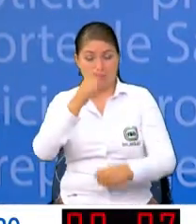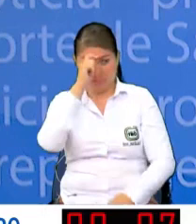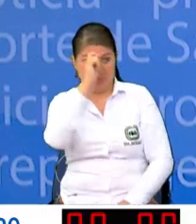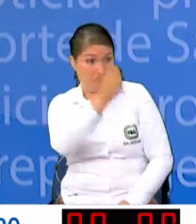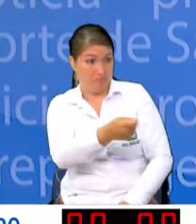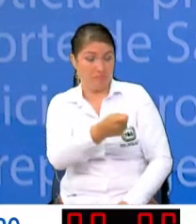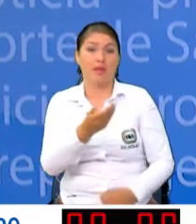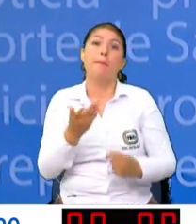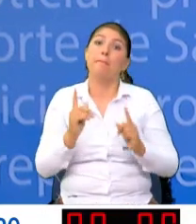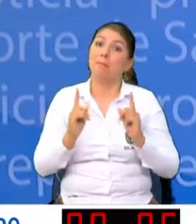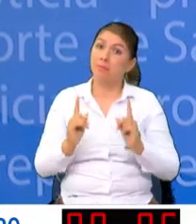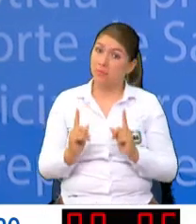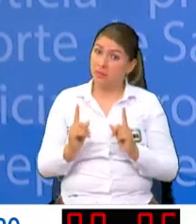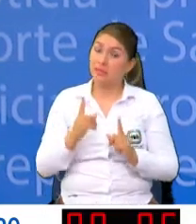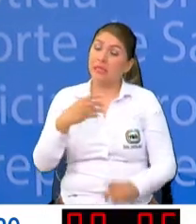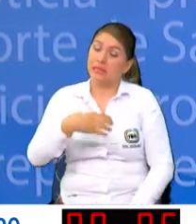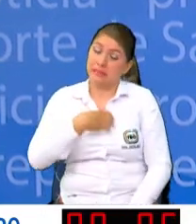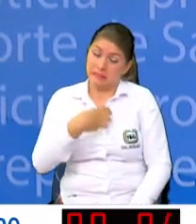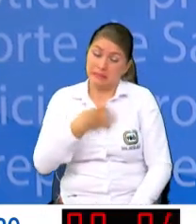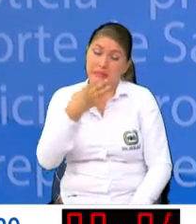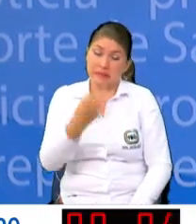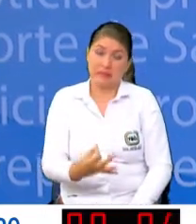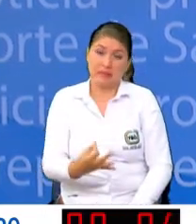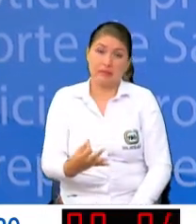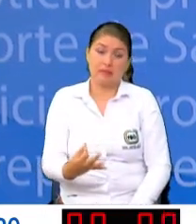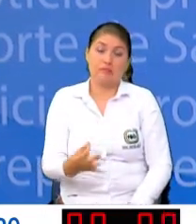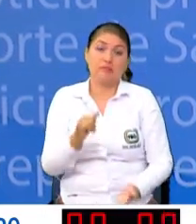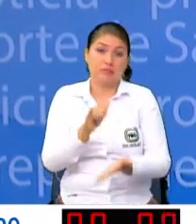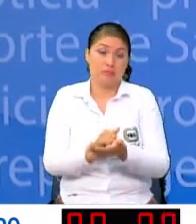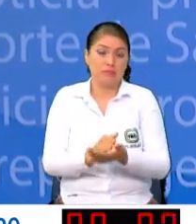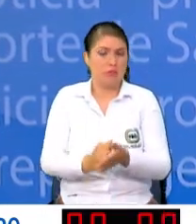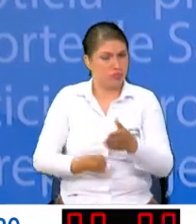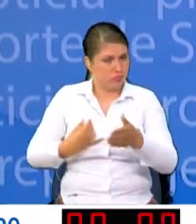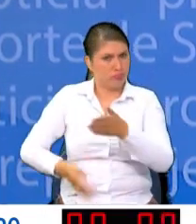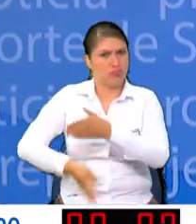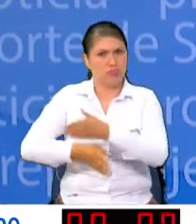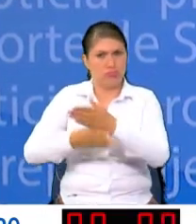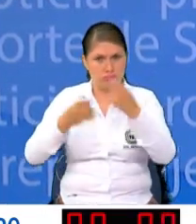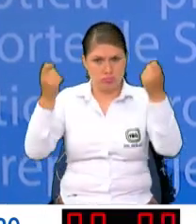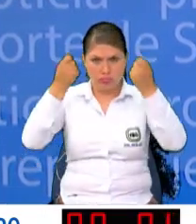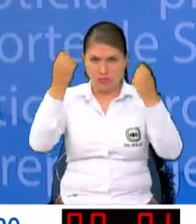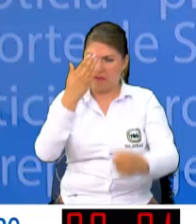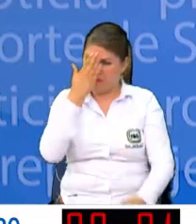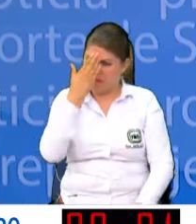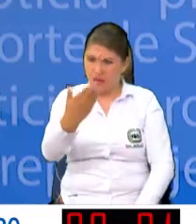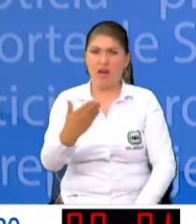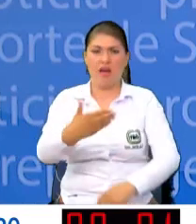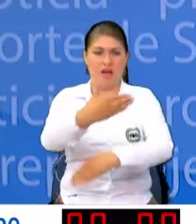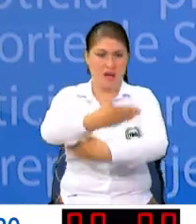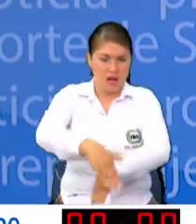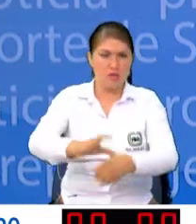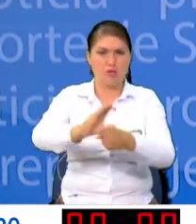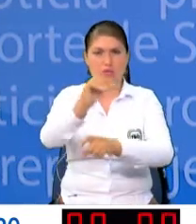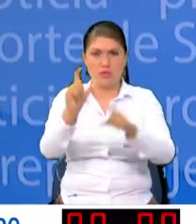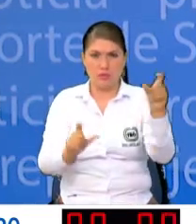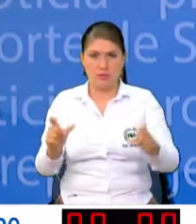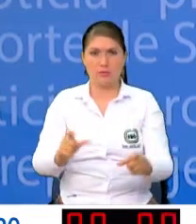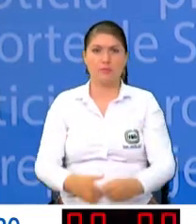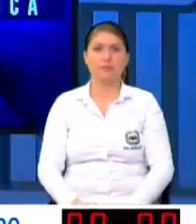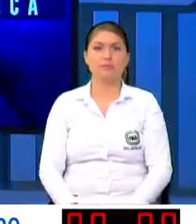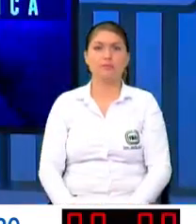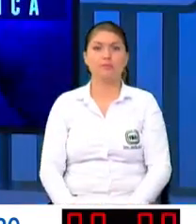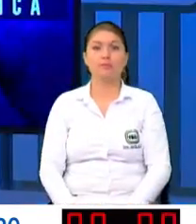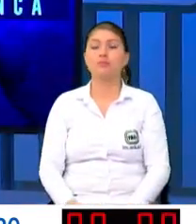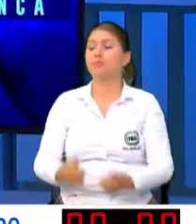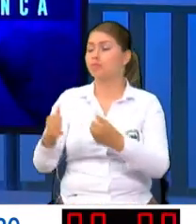pero esa es la queja realmente y es lo que está pasando vamos a seguir haciendo la campaña de frente en las calles con los ciudadanos mirando lo que